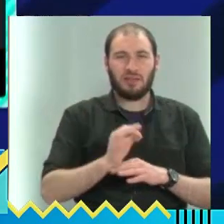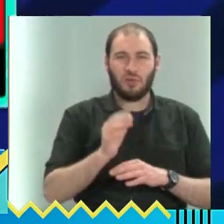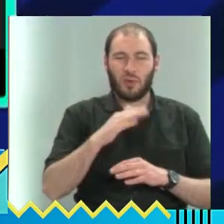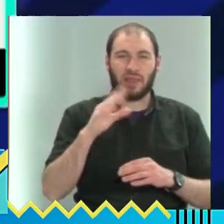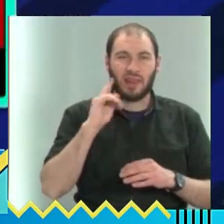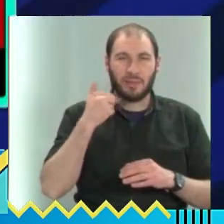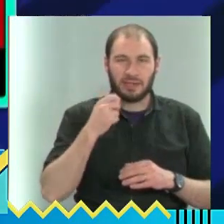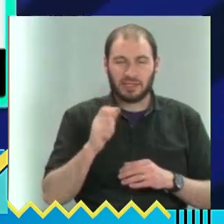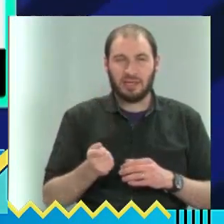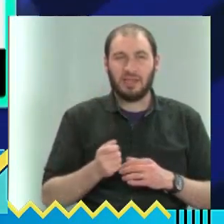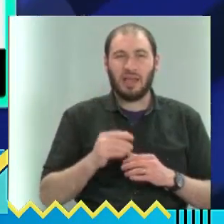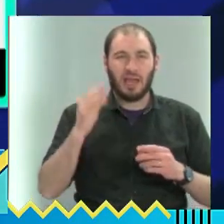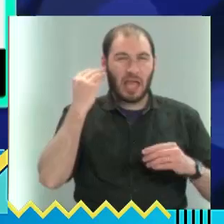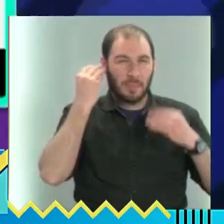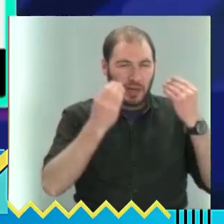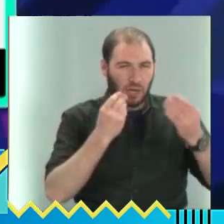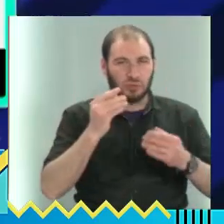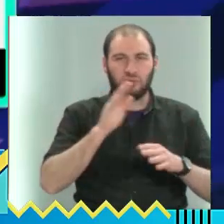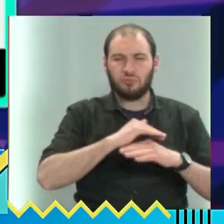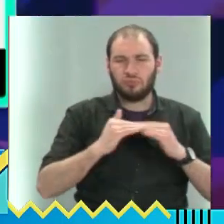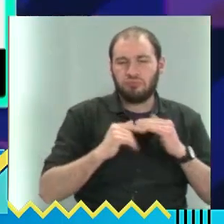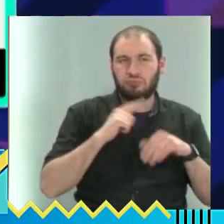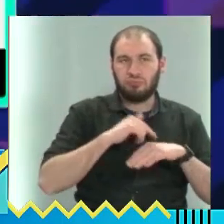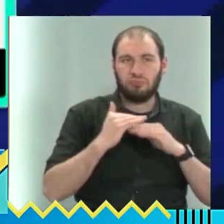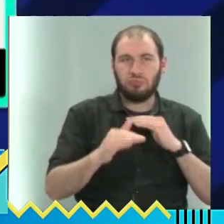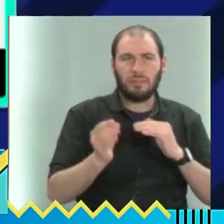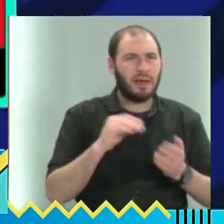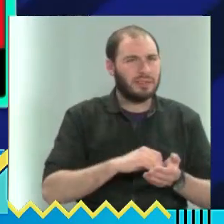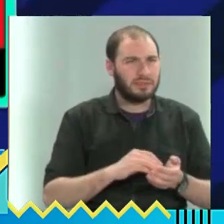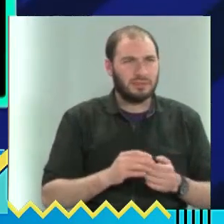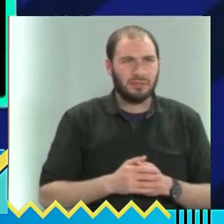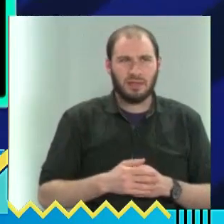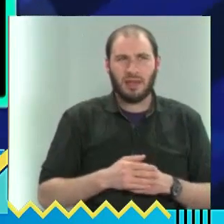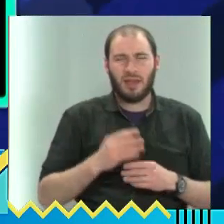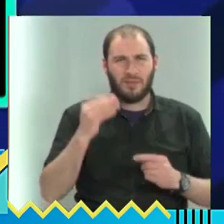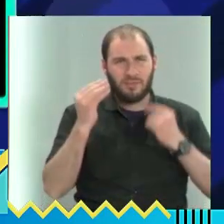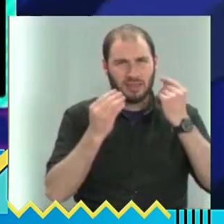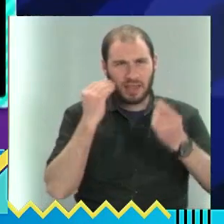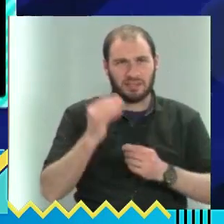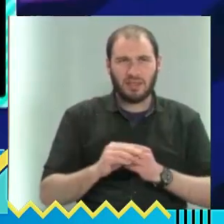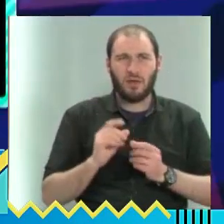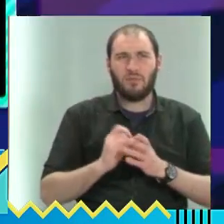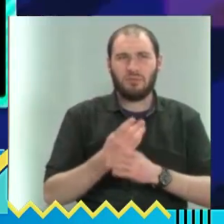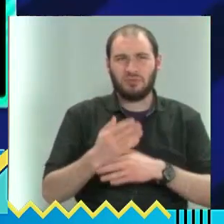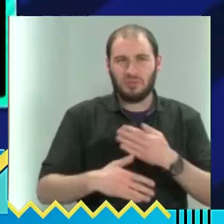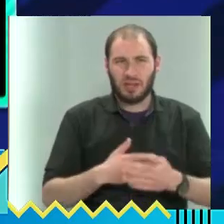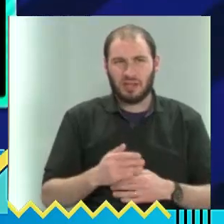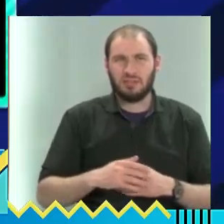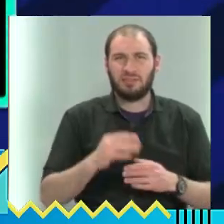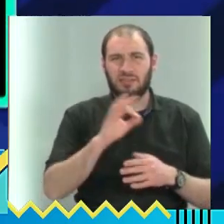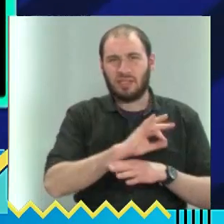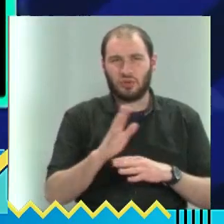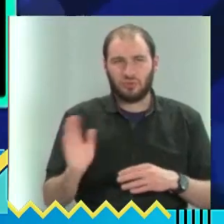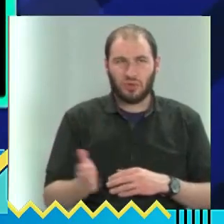que une imaginación, sustentabilidad y ¿qué más? Fantasía y funcionalidad a todos sus